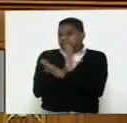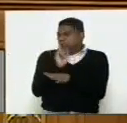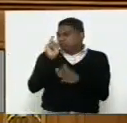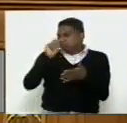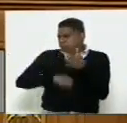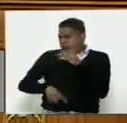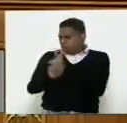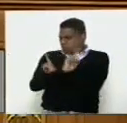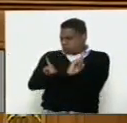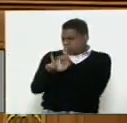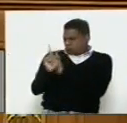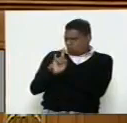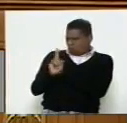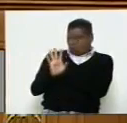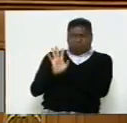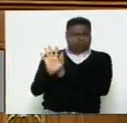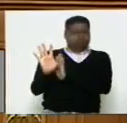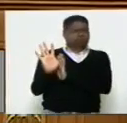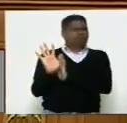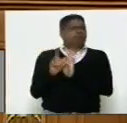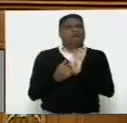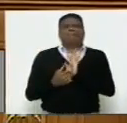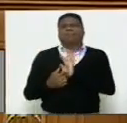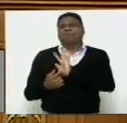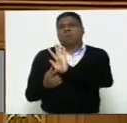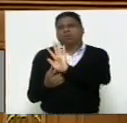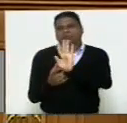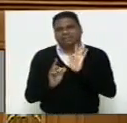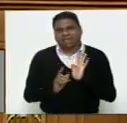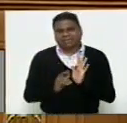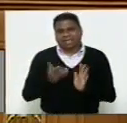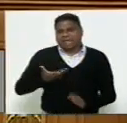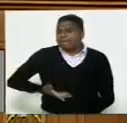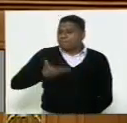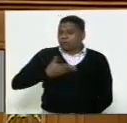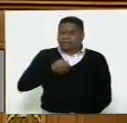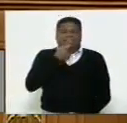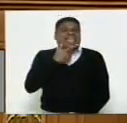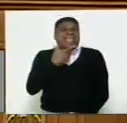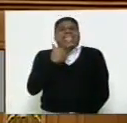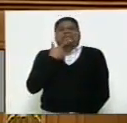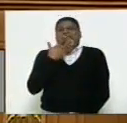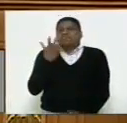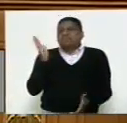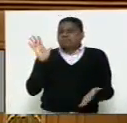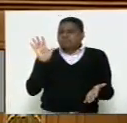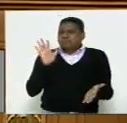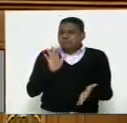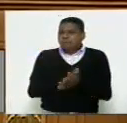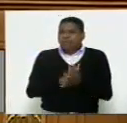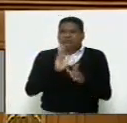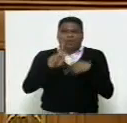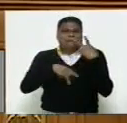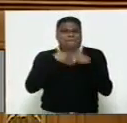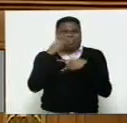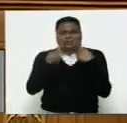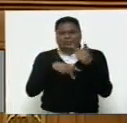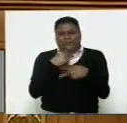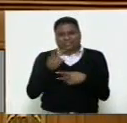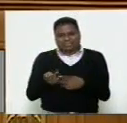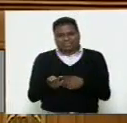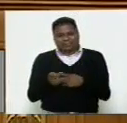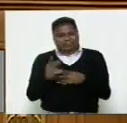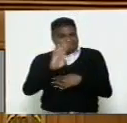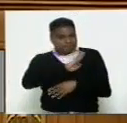gestación, develar en el hombre lo importante y lo hermoso que tiene él que aportar en ese proceso que le es